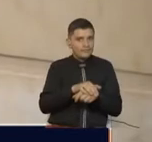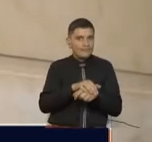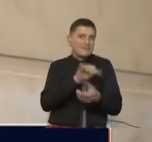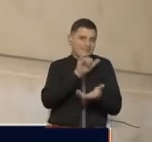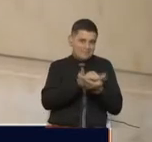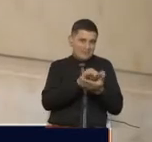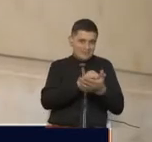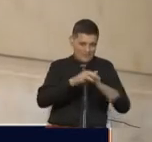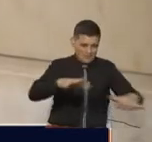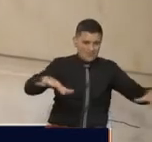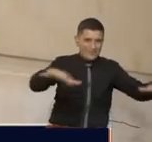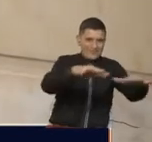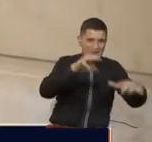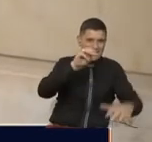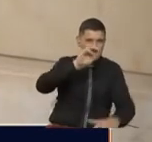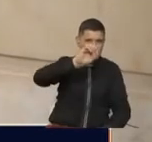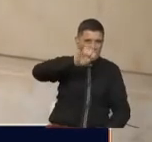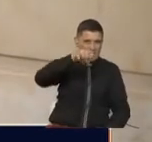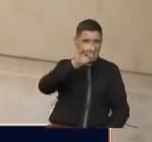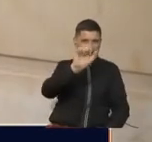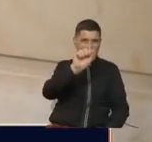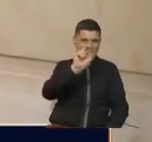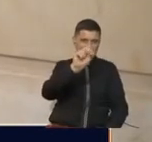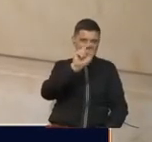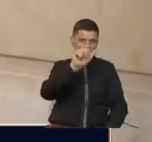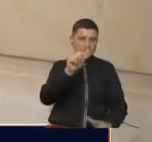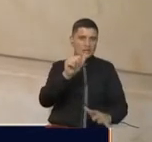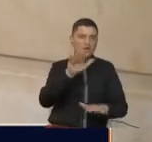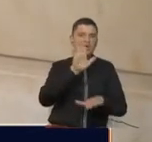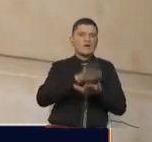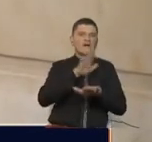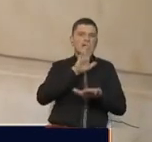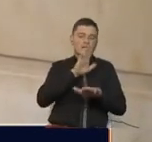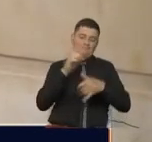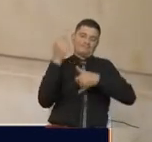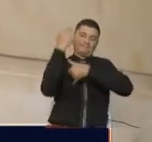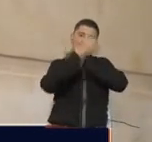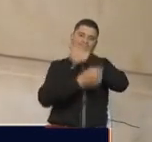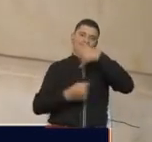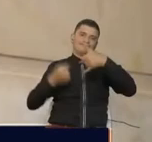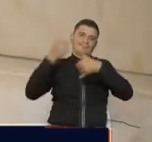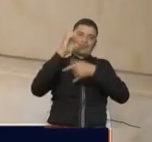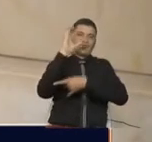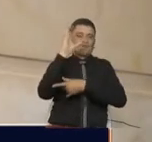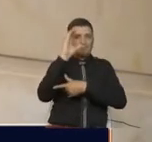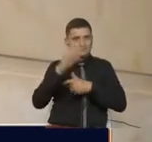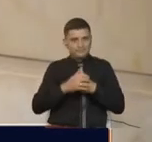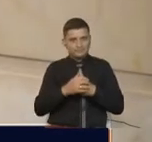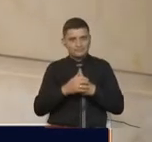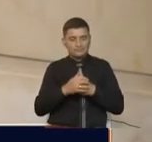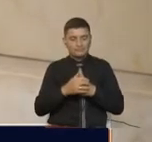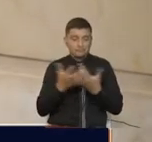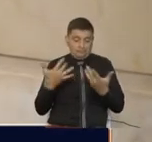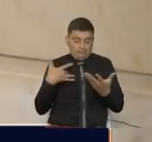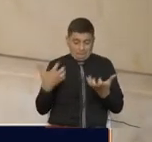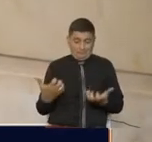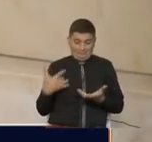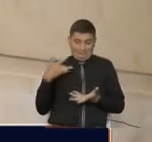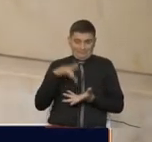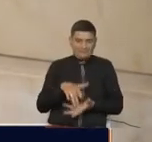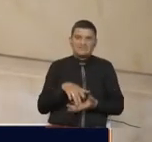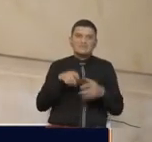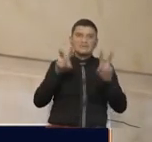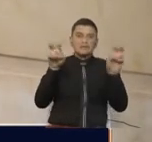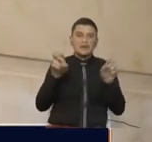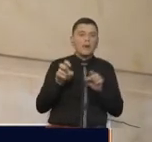nacional. Y yo quiero insistir simplemente aquí en lo que insiste